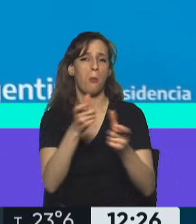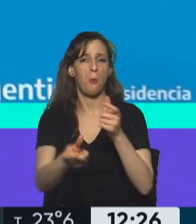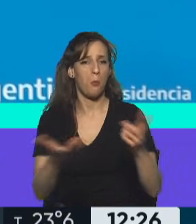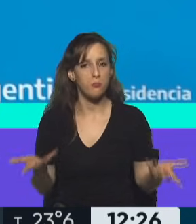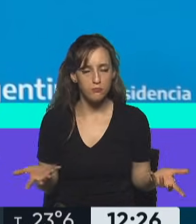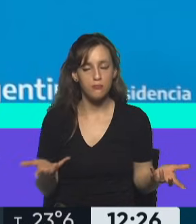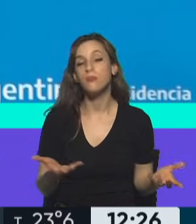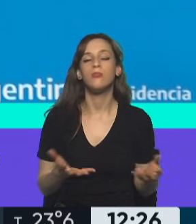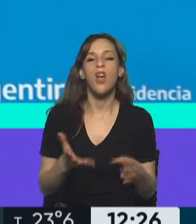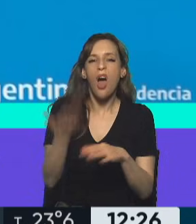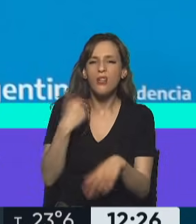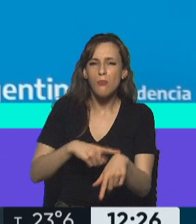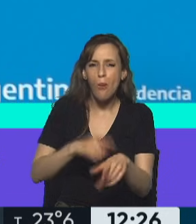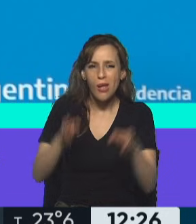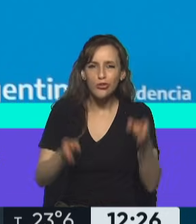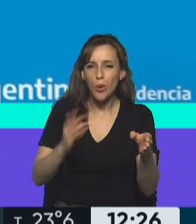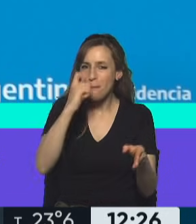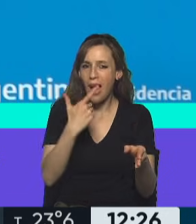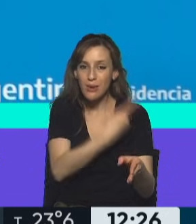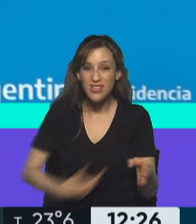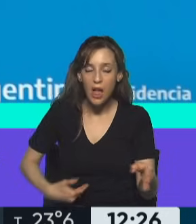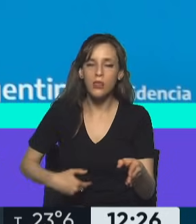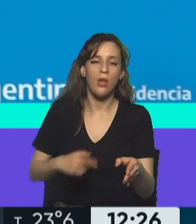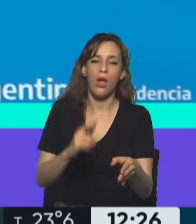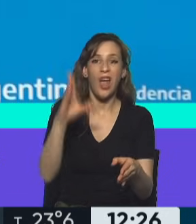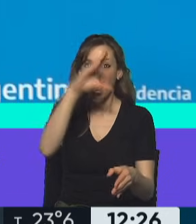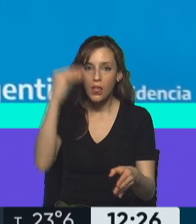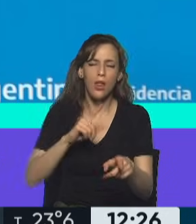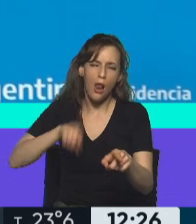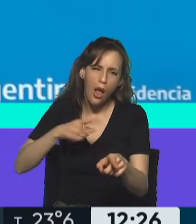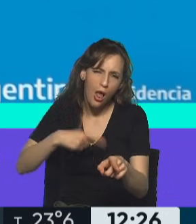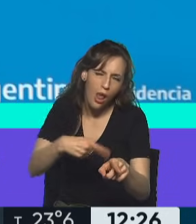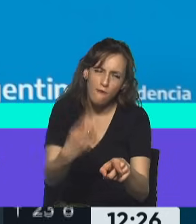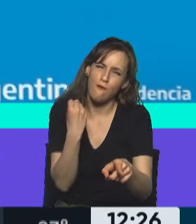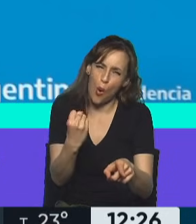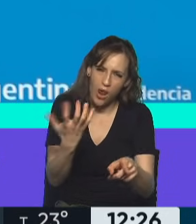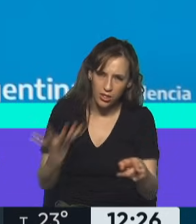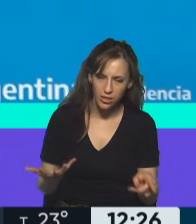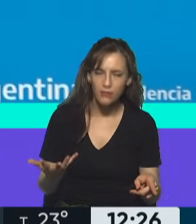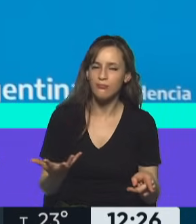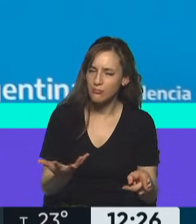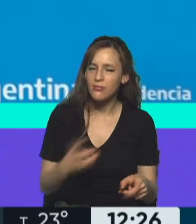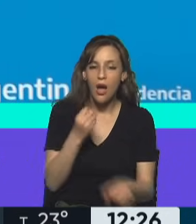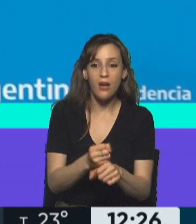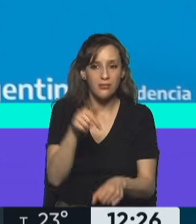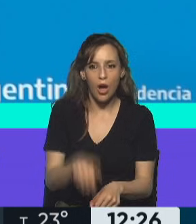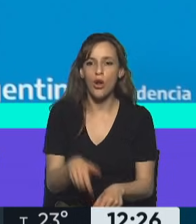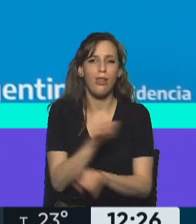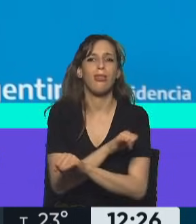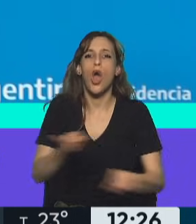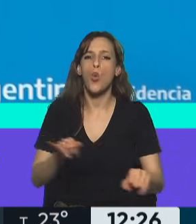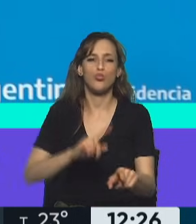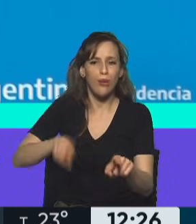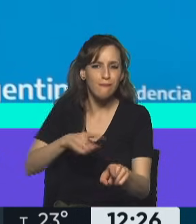durante los 4 años del macrismo y a pesar de que, como corresponde, denunciamos esa persecución y la seguimos denunciando, nunca dejó de estar